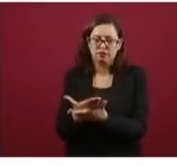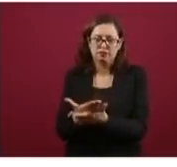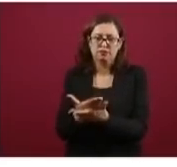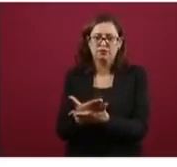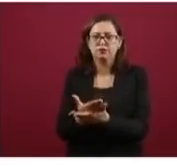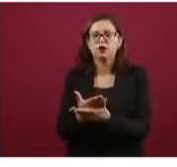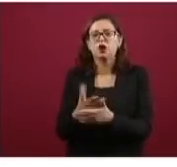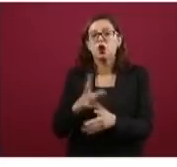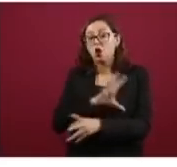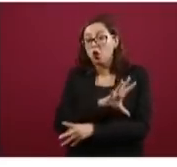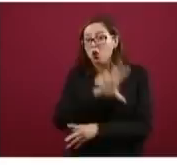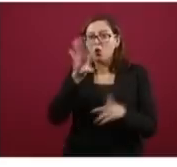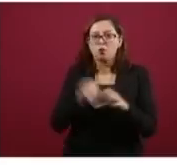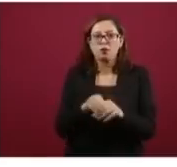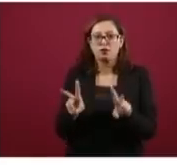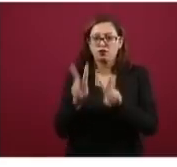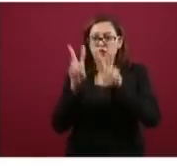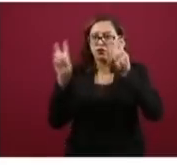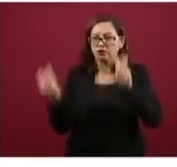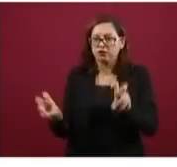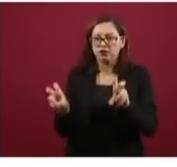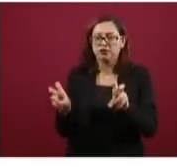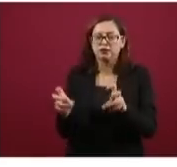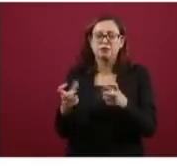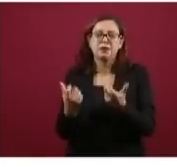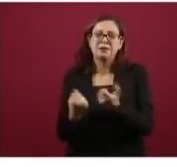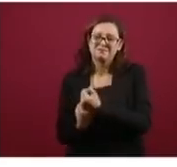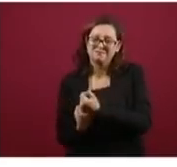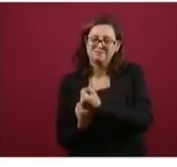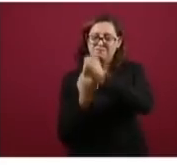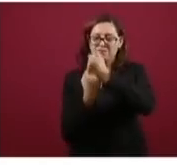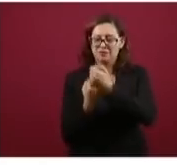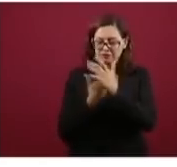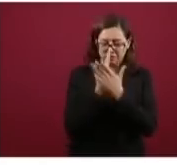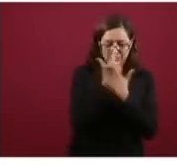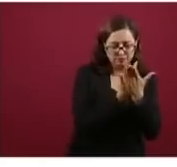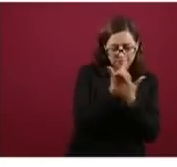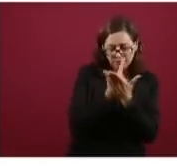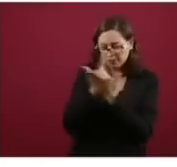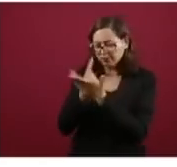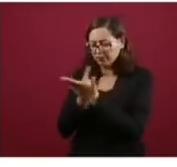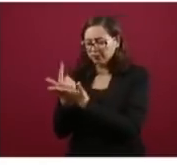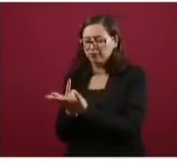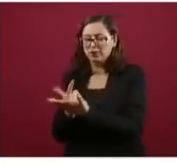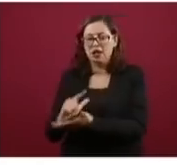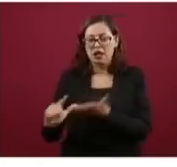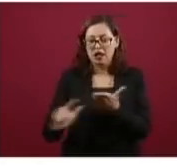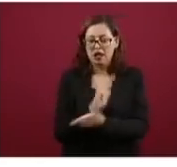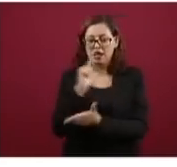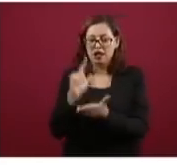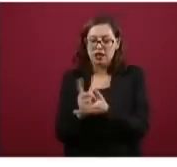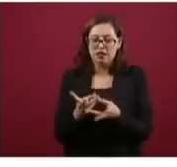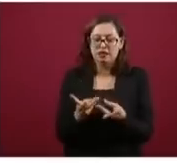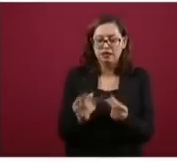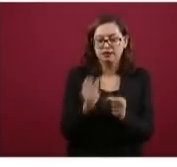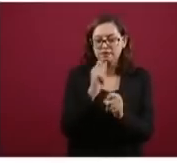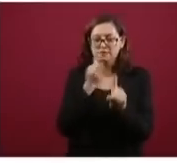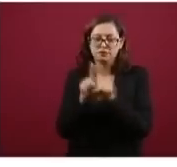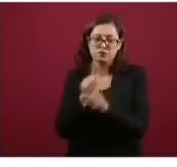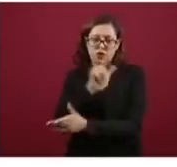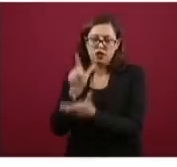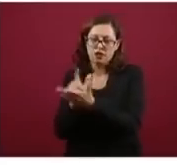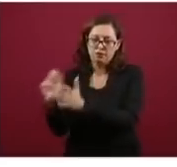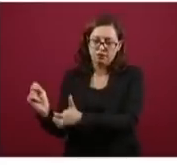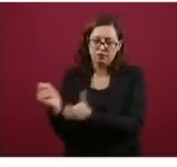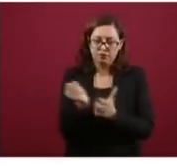marco macroeconómico y que permiten es la base con la cuales se hacen los cálculos por tanto para la ley de ingresos como para el presupuesto el